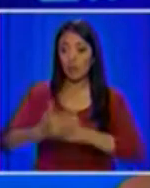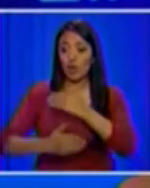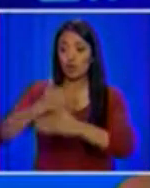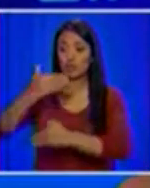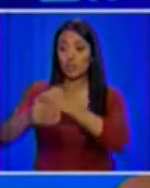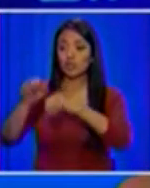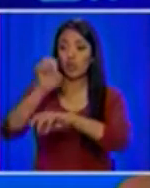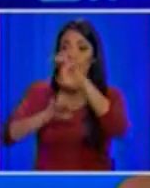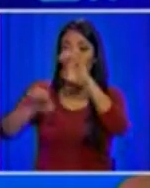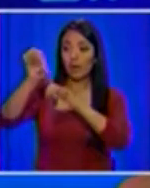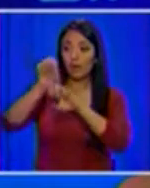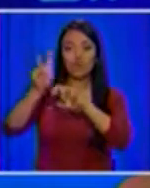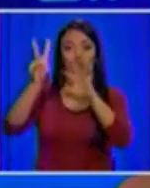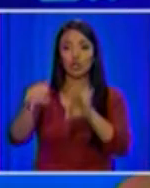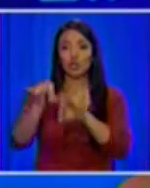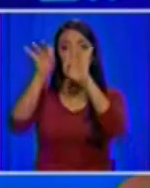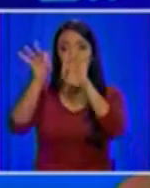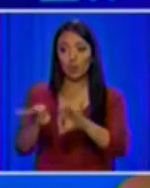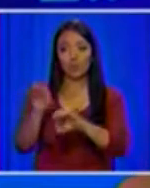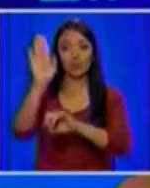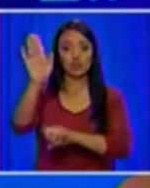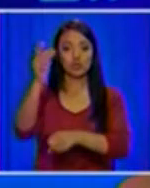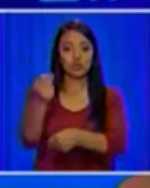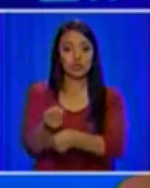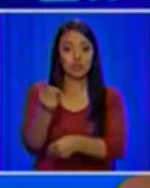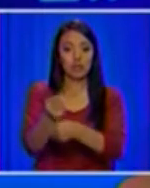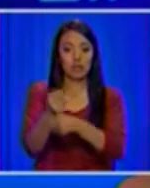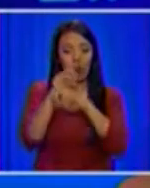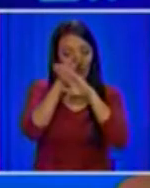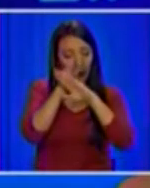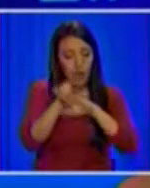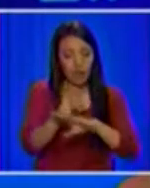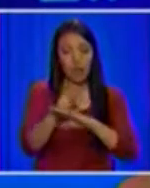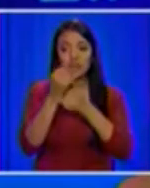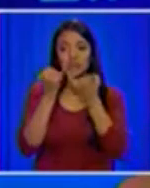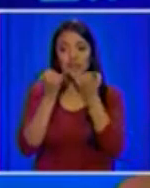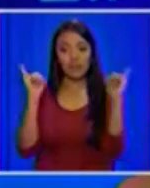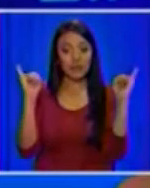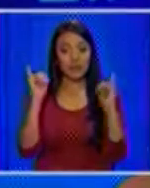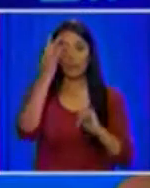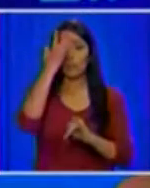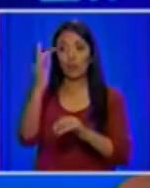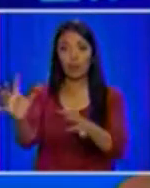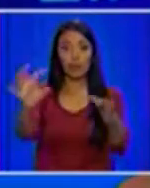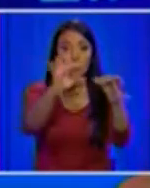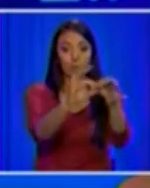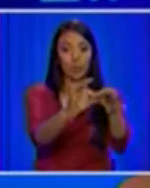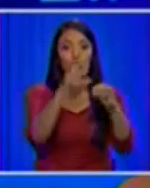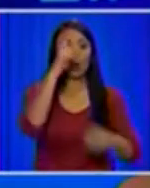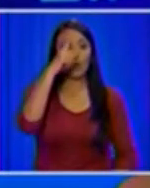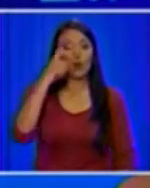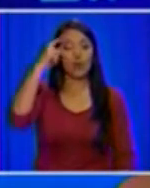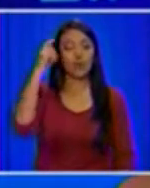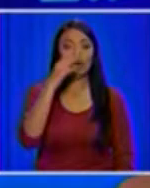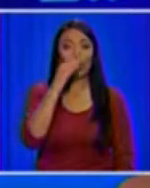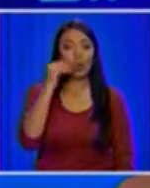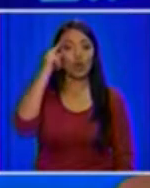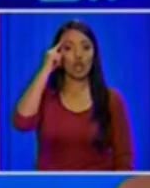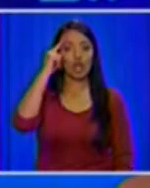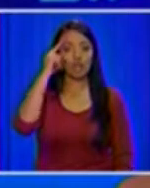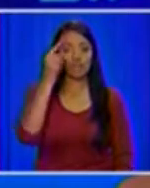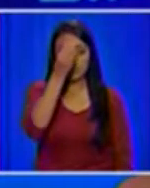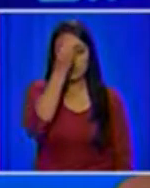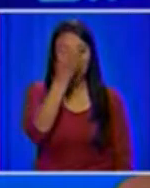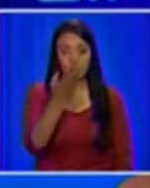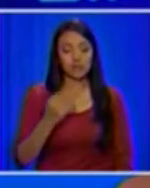por incumplir sus obligaciones de vigilancia y la falta de independencia por una vinculación directa con el gobierno de rafael correa paul romer o tiene la